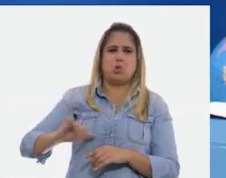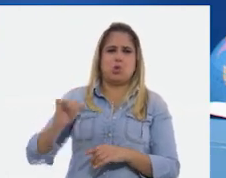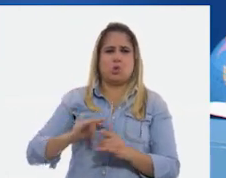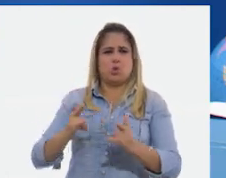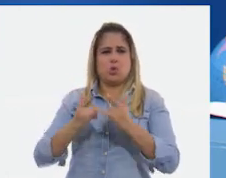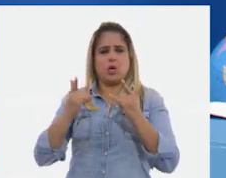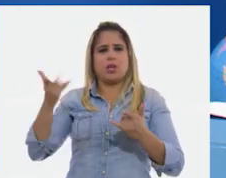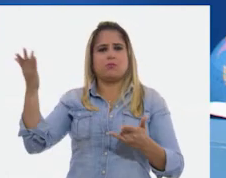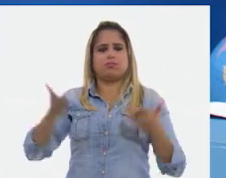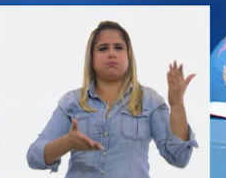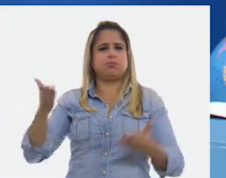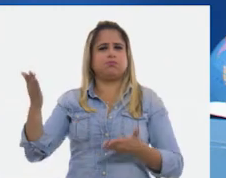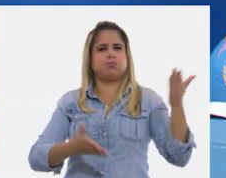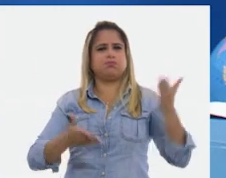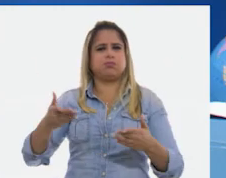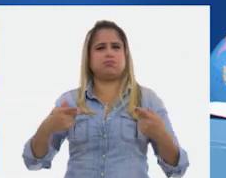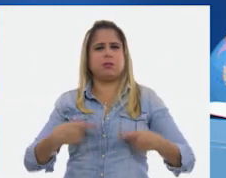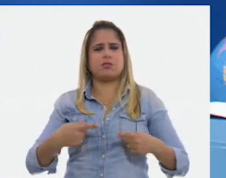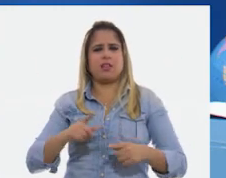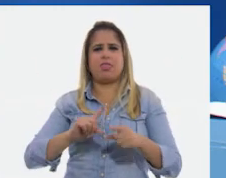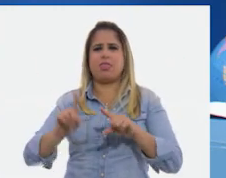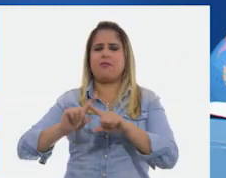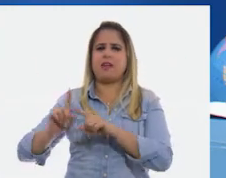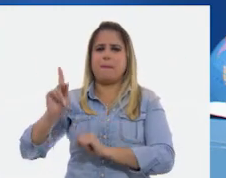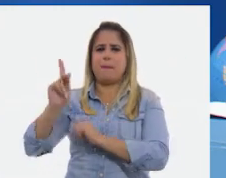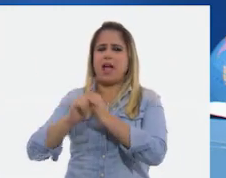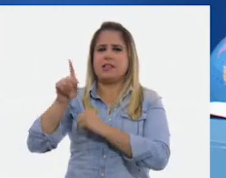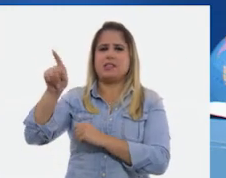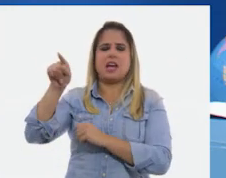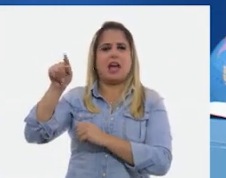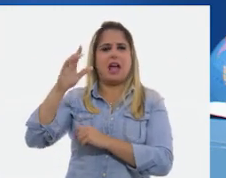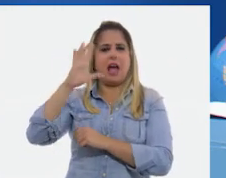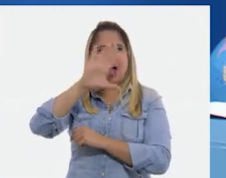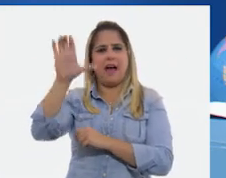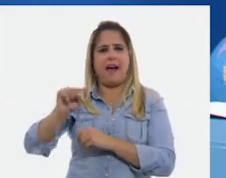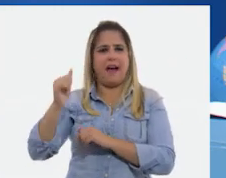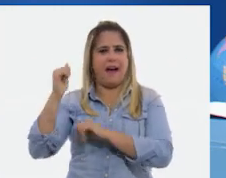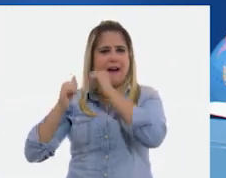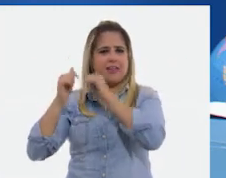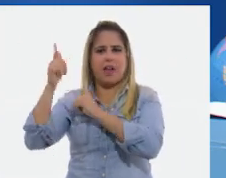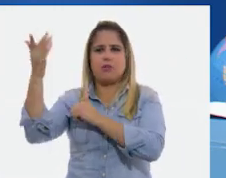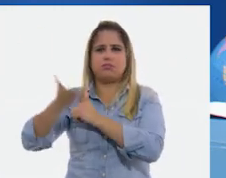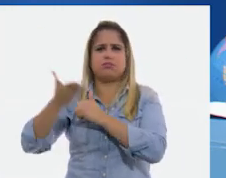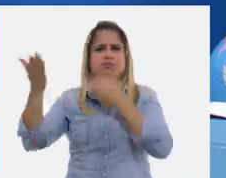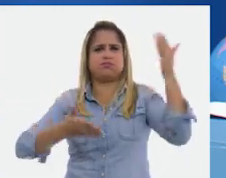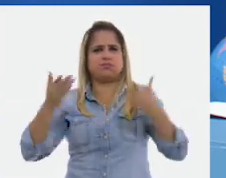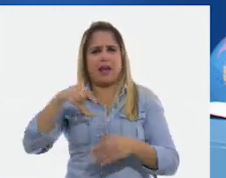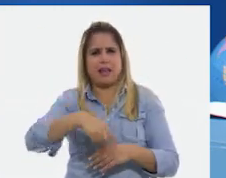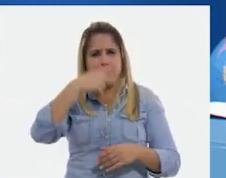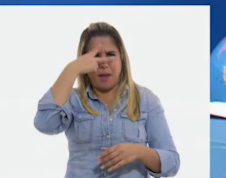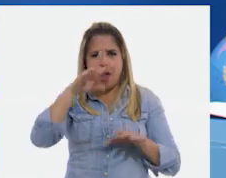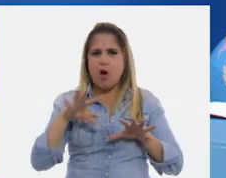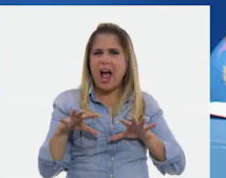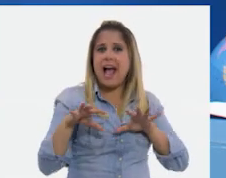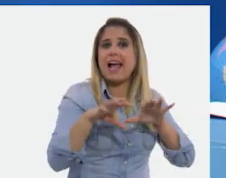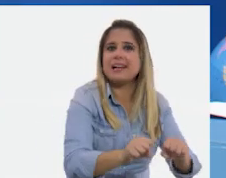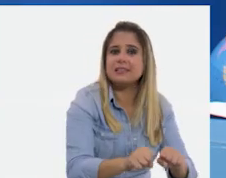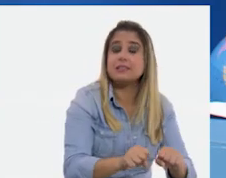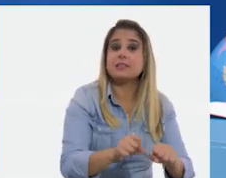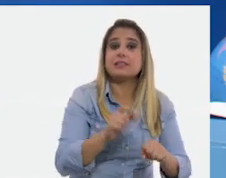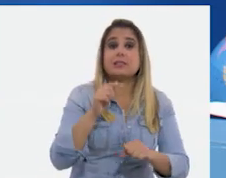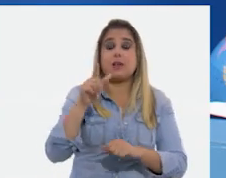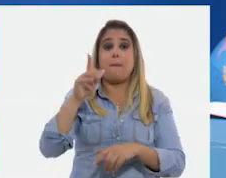llegaron muchas personas de distintas regiones de África. Hay estudios que demuestran que llegaron más africanos